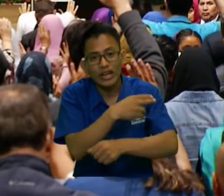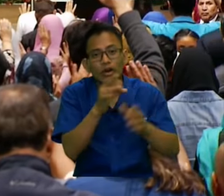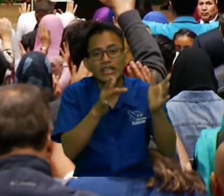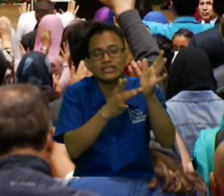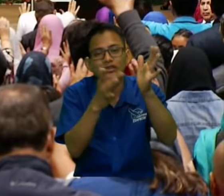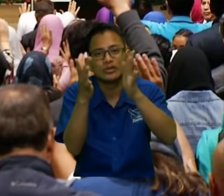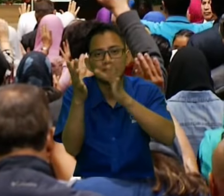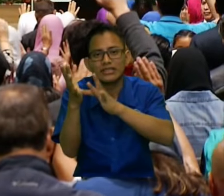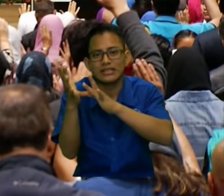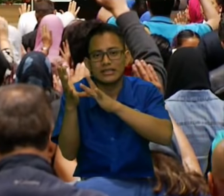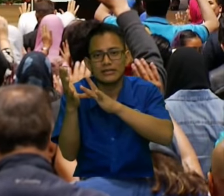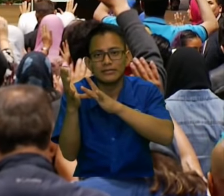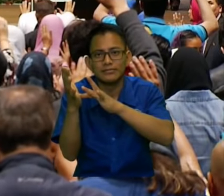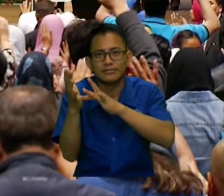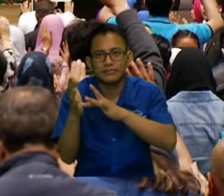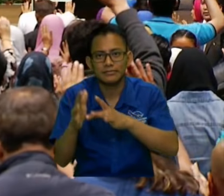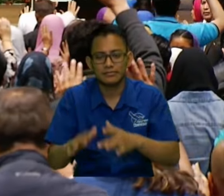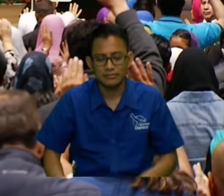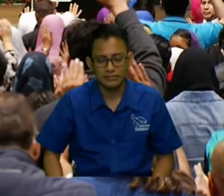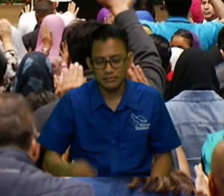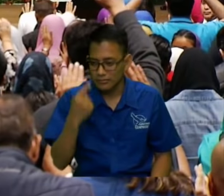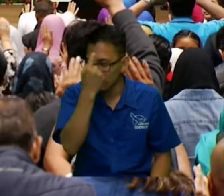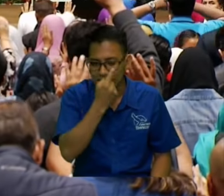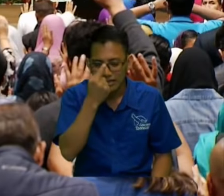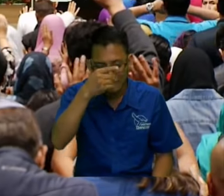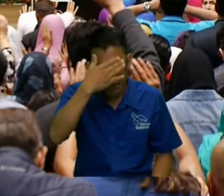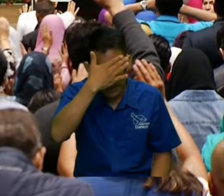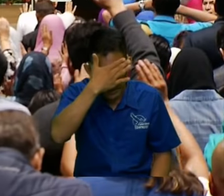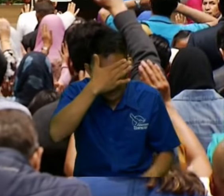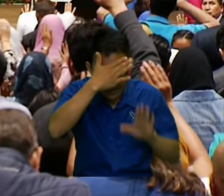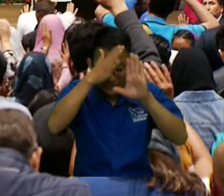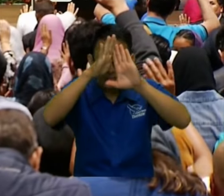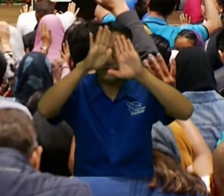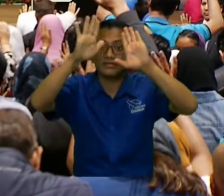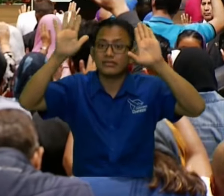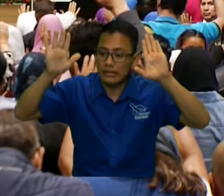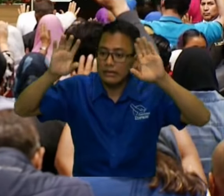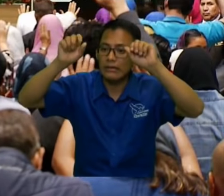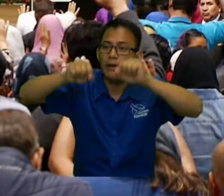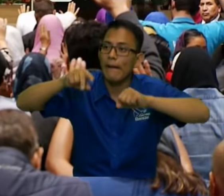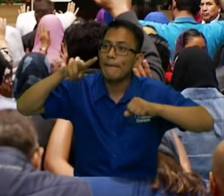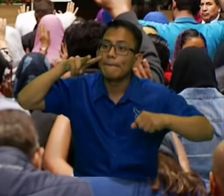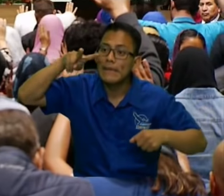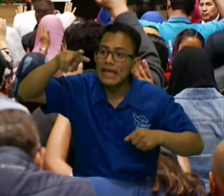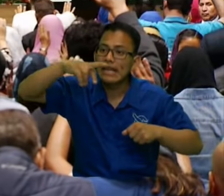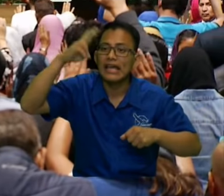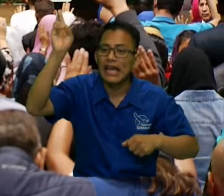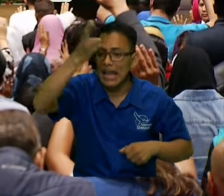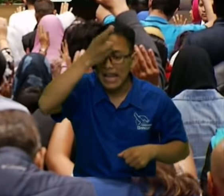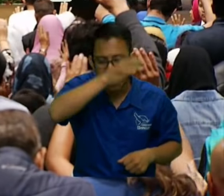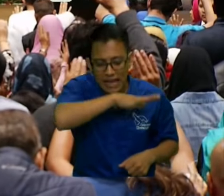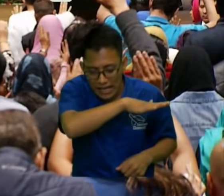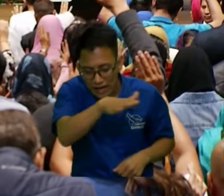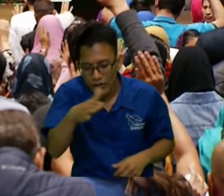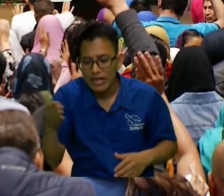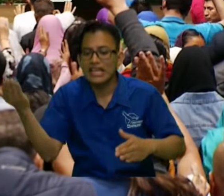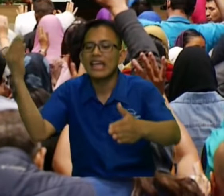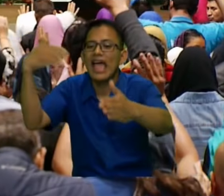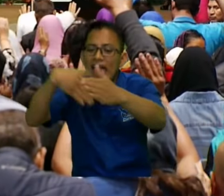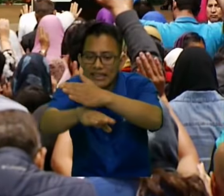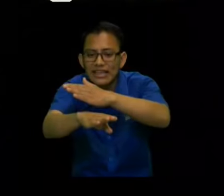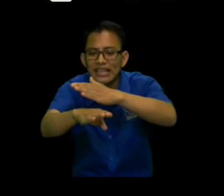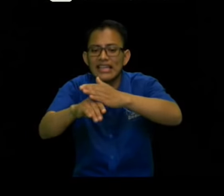mundo. Que se abran sus ojos, que vean el reino, que entren en el reino y que hereden